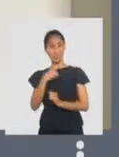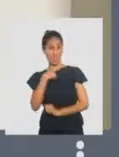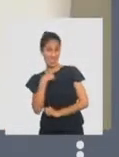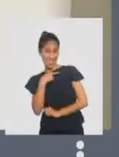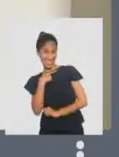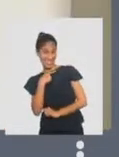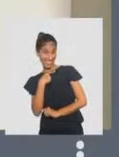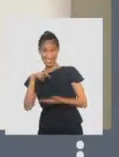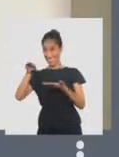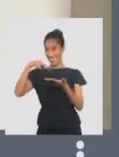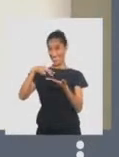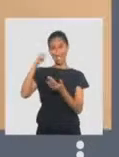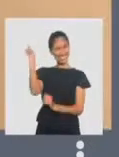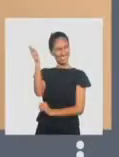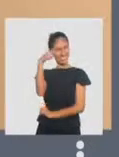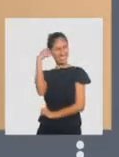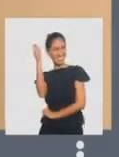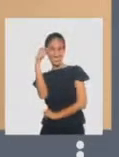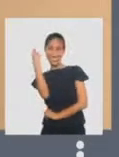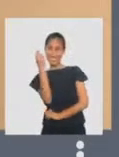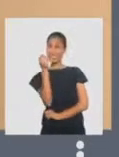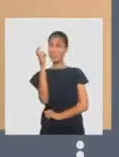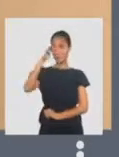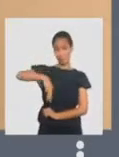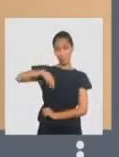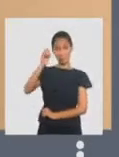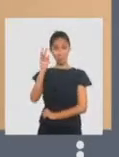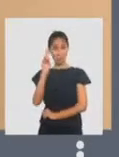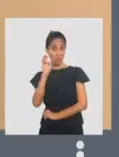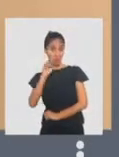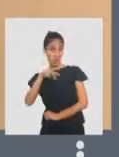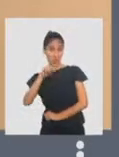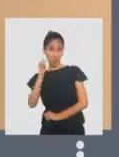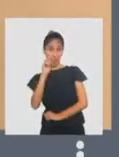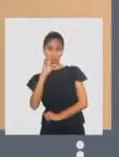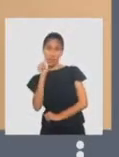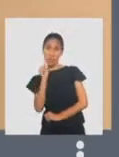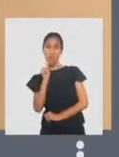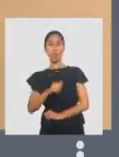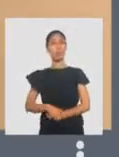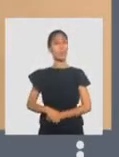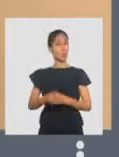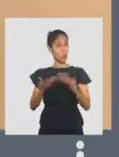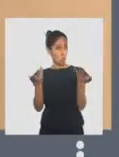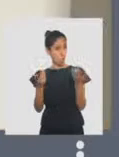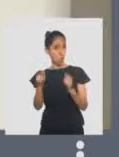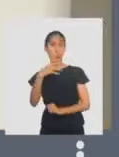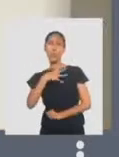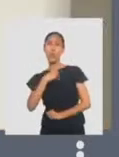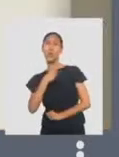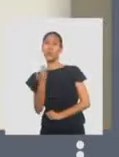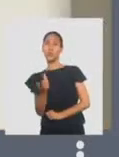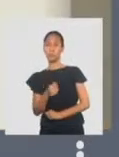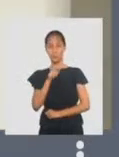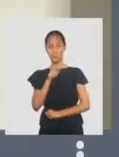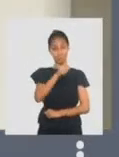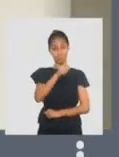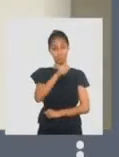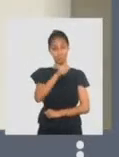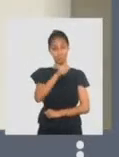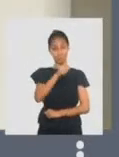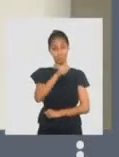I like dancing morenada. That's great. How old are you, Iyari? I'm